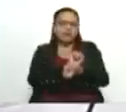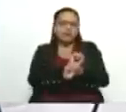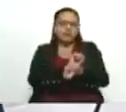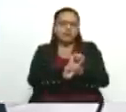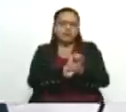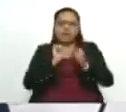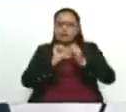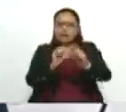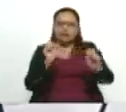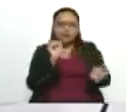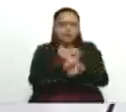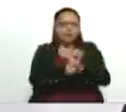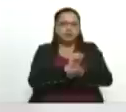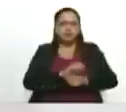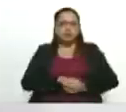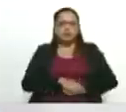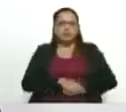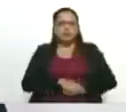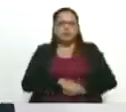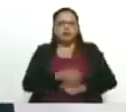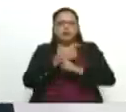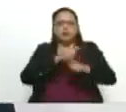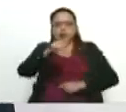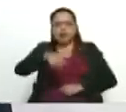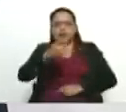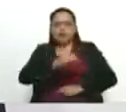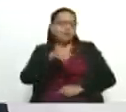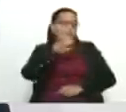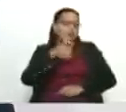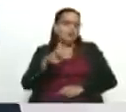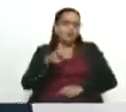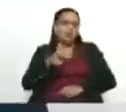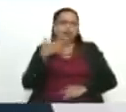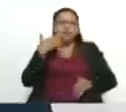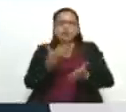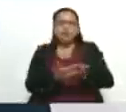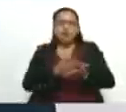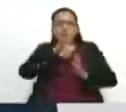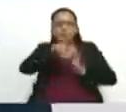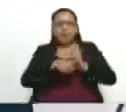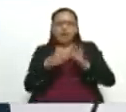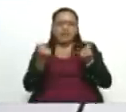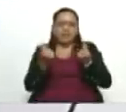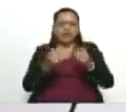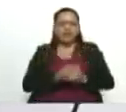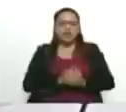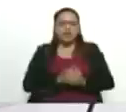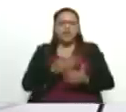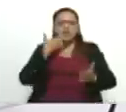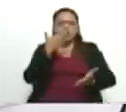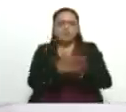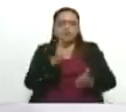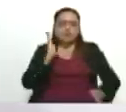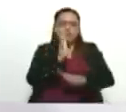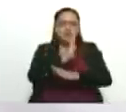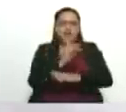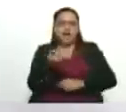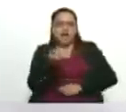Sigue preso. En cambio aquí hay gente que pidió que nos robaran los dineros, que pidió sanciones.